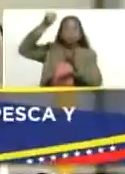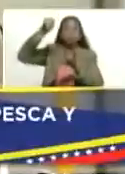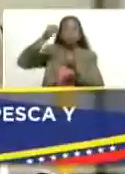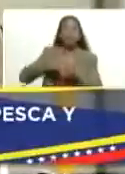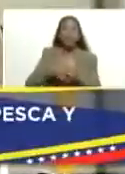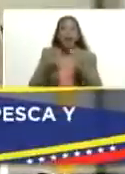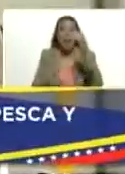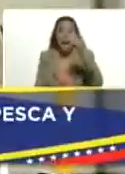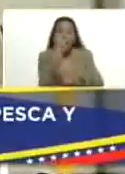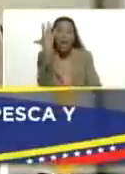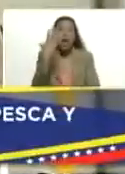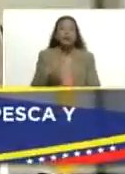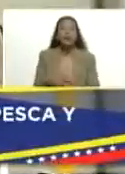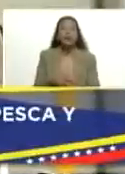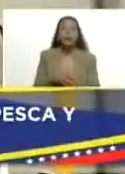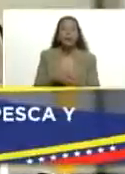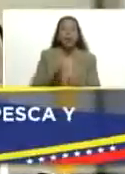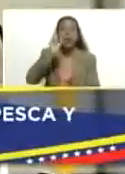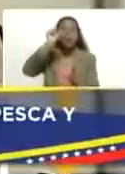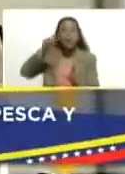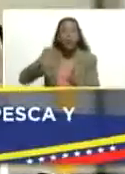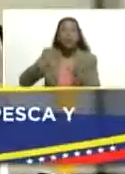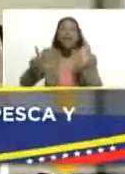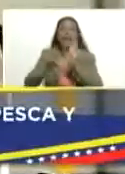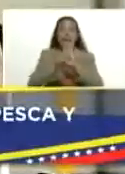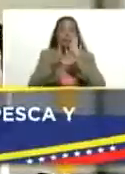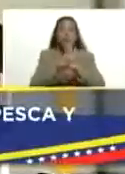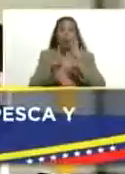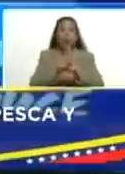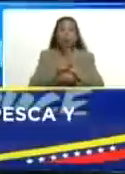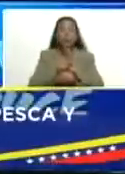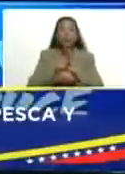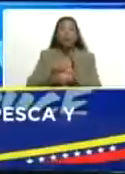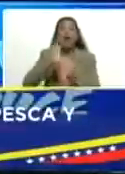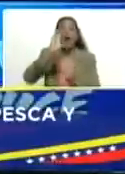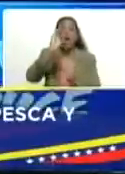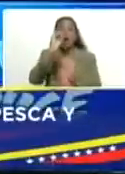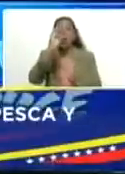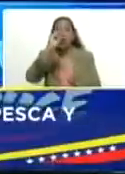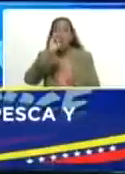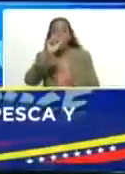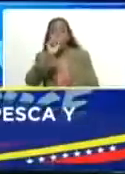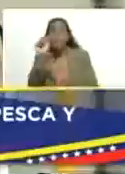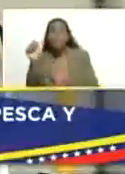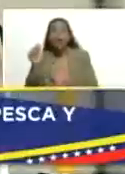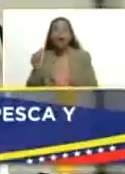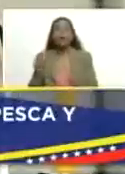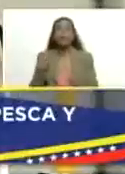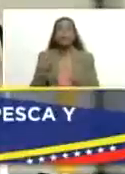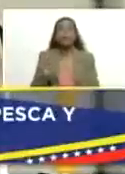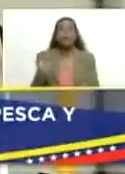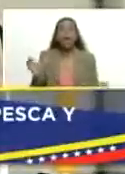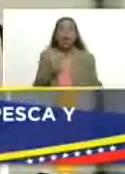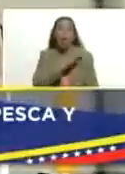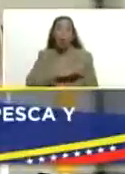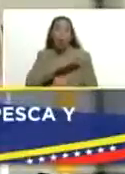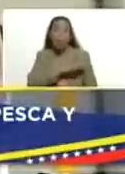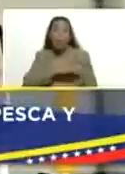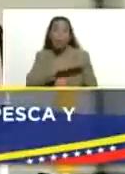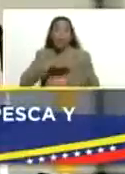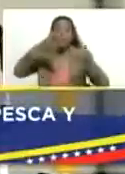La creación de la taquilla única de legalización de los COMPA, muy necesaria.